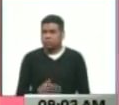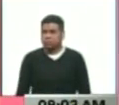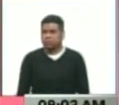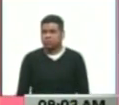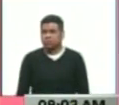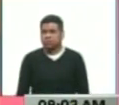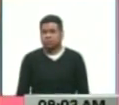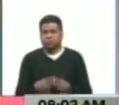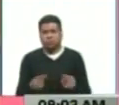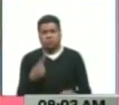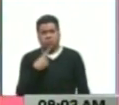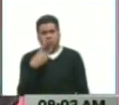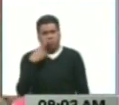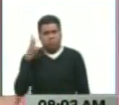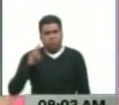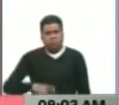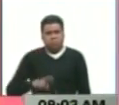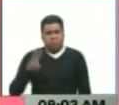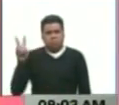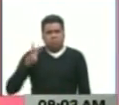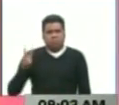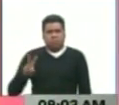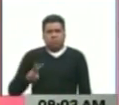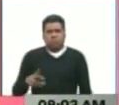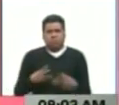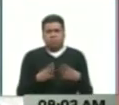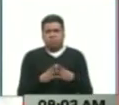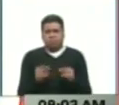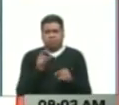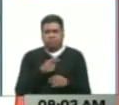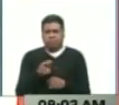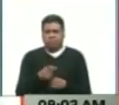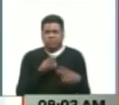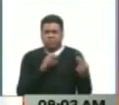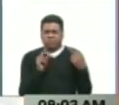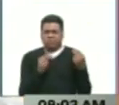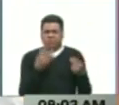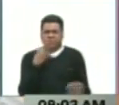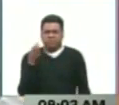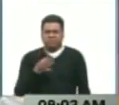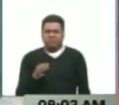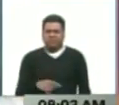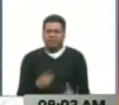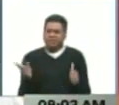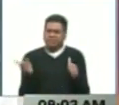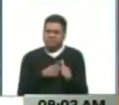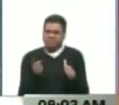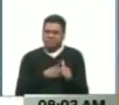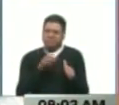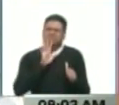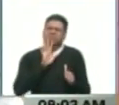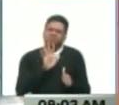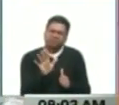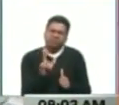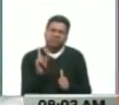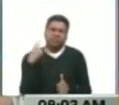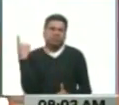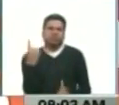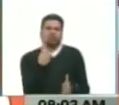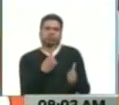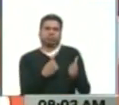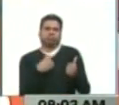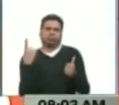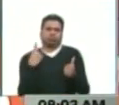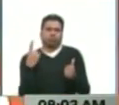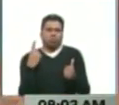realidad venezolana con estos pensadores y con estos críticos a nivel mundial? Primero, la sensación de no estar solos, que hay intelectuales